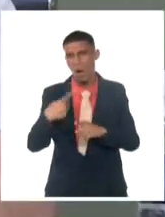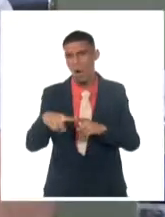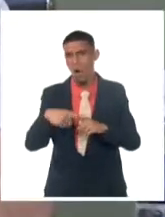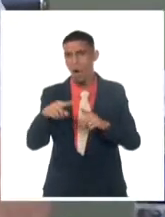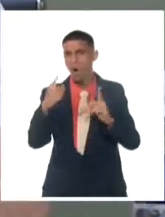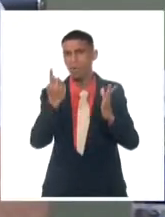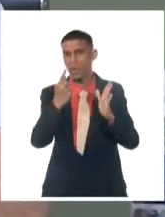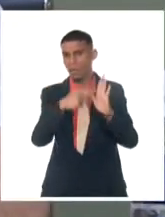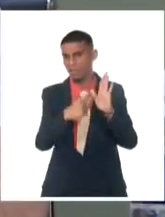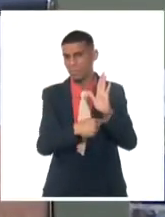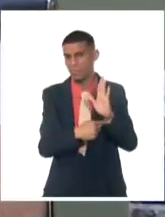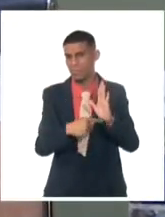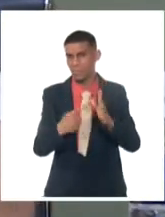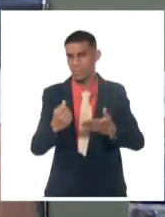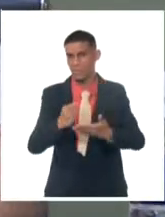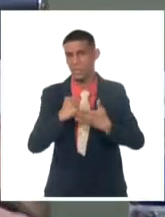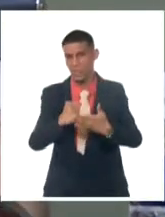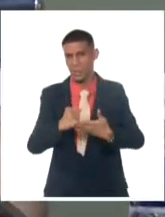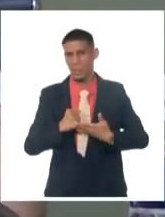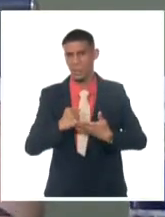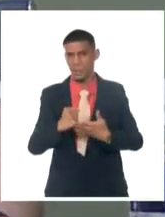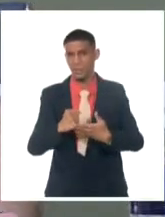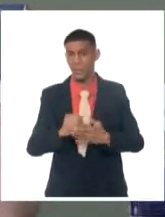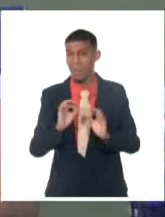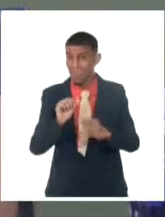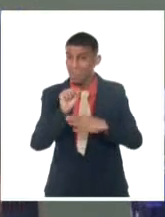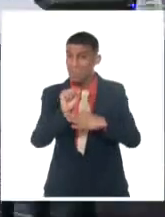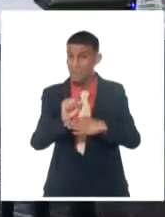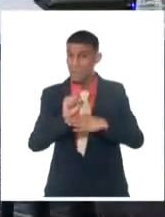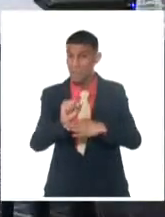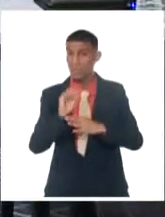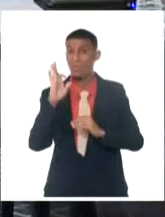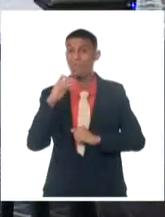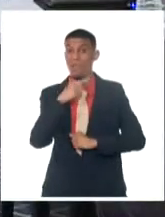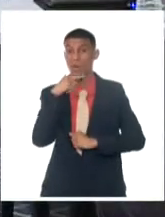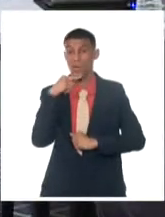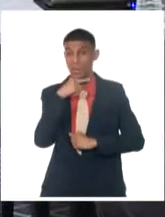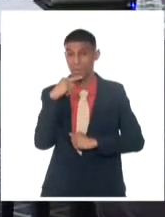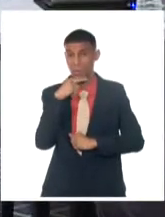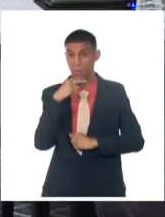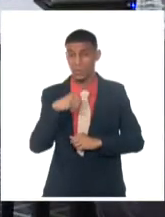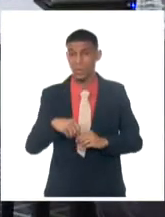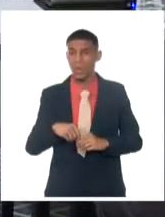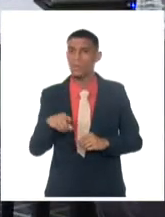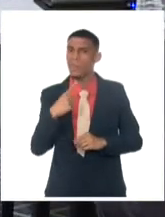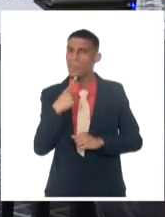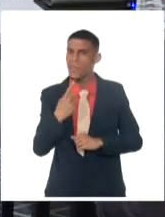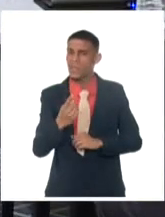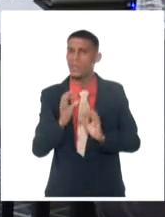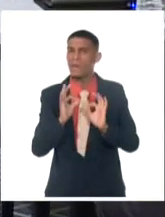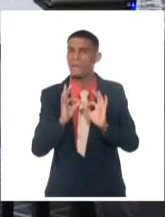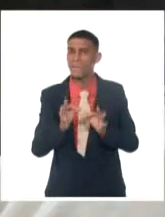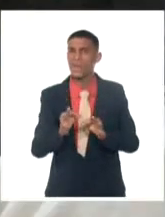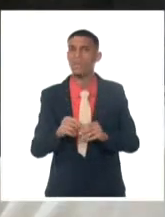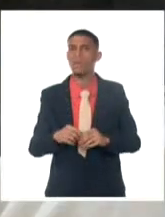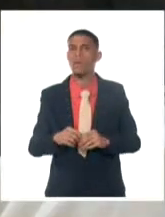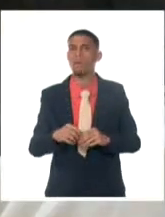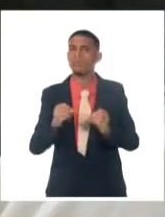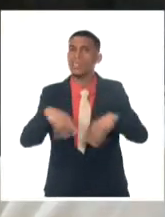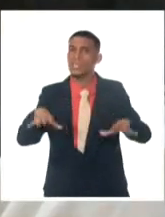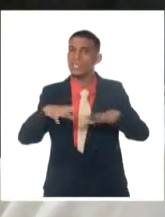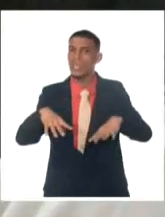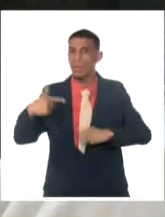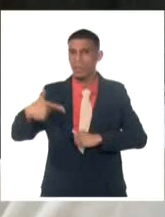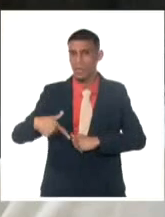de cooperación el servicio Federal de alguaciles de Rusia garantiza la seguridad del sistema de los